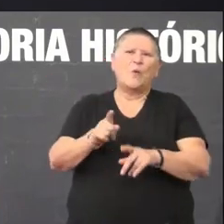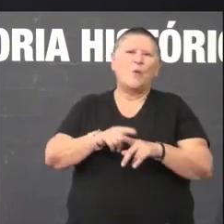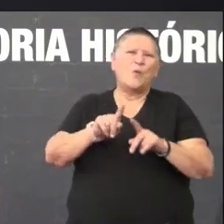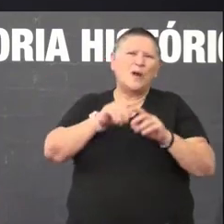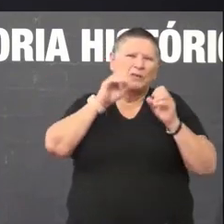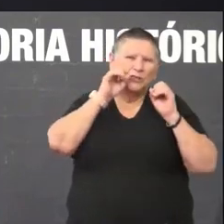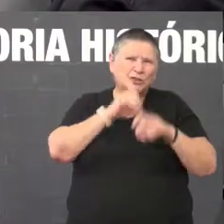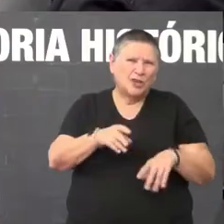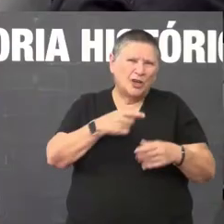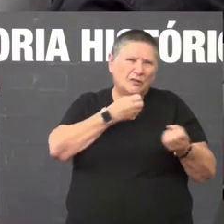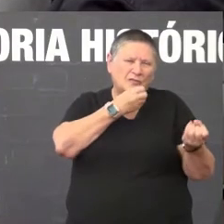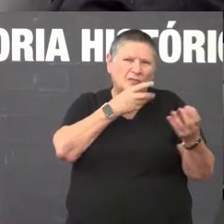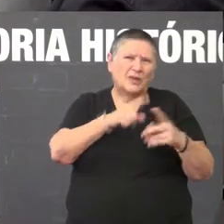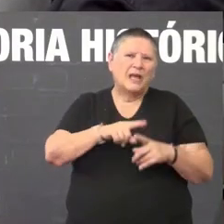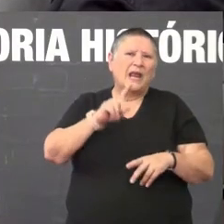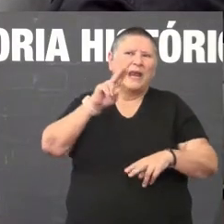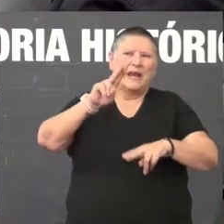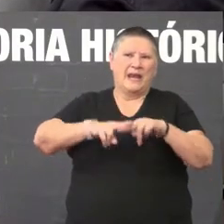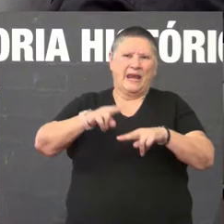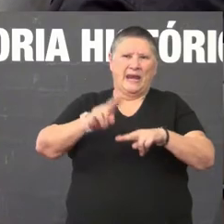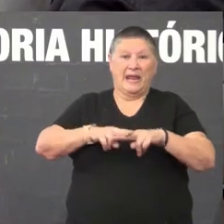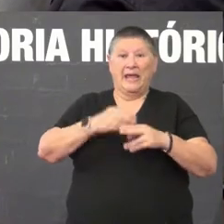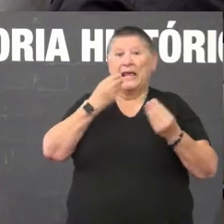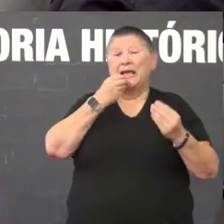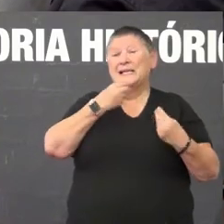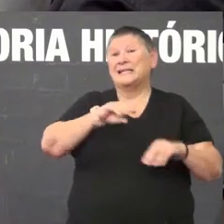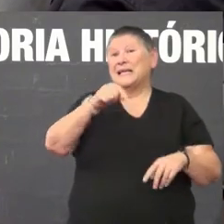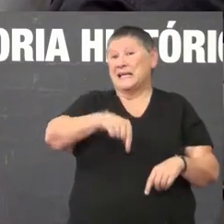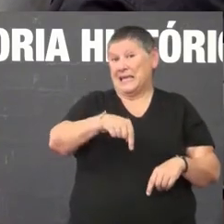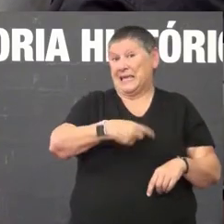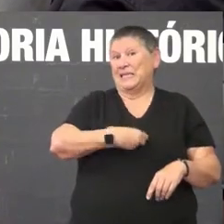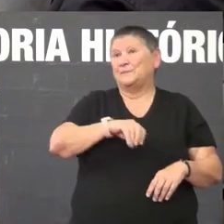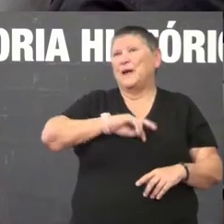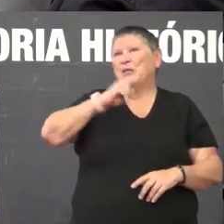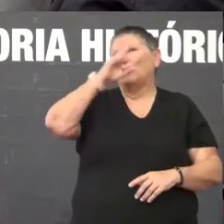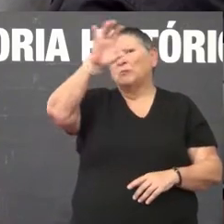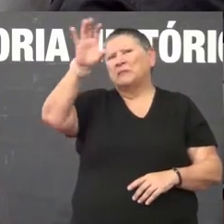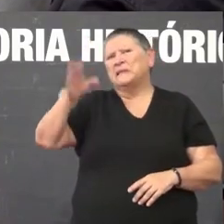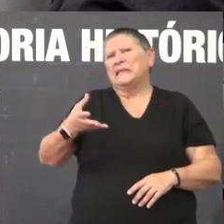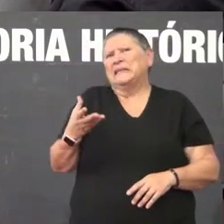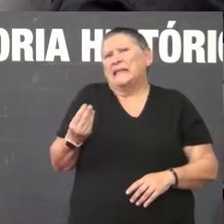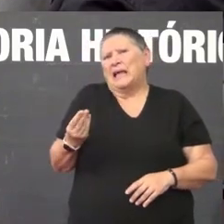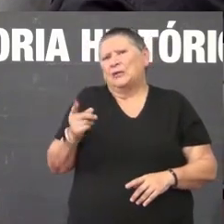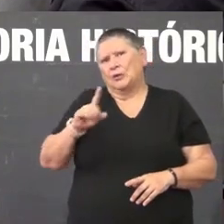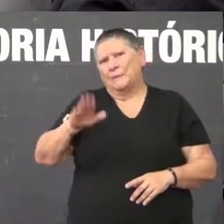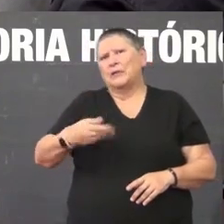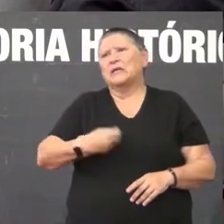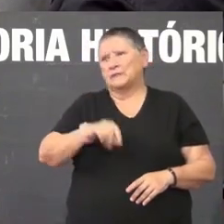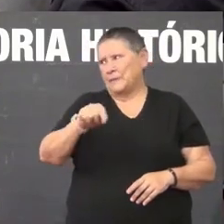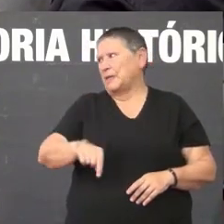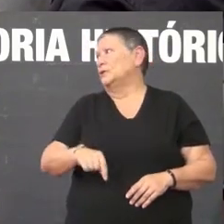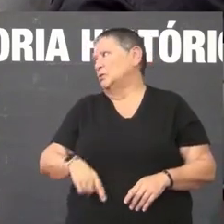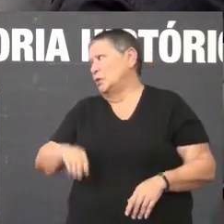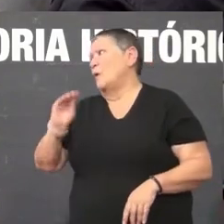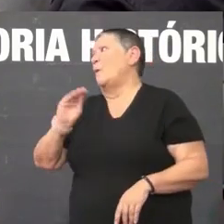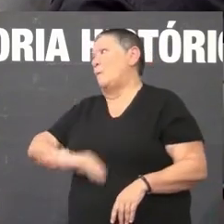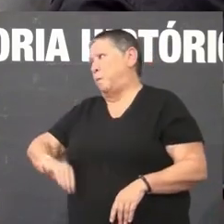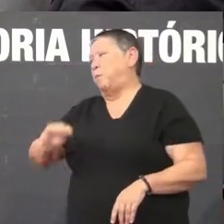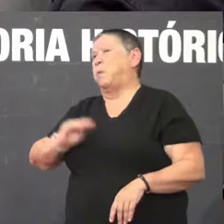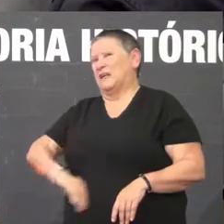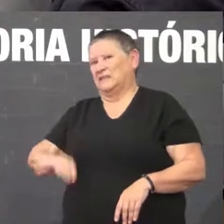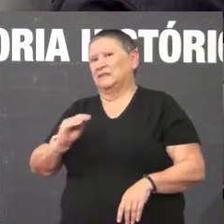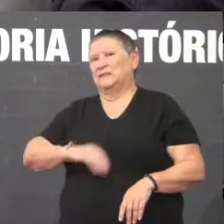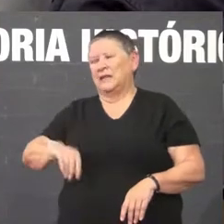en España, polo menos, parece que en outros países non tanto, non? Pero en España sí, non, José? Bastante.